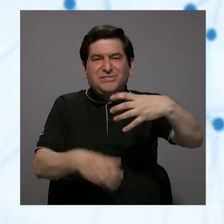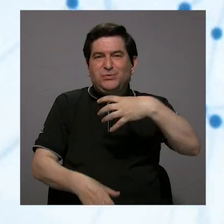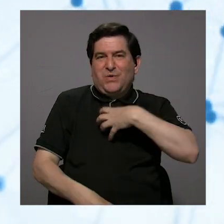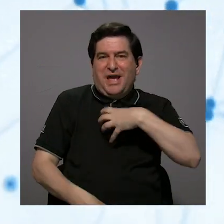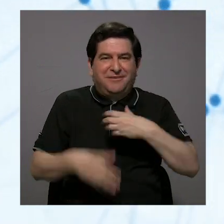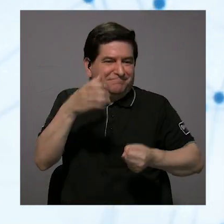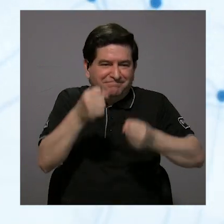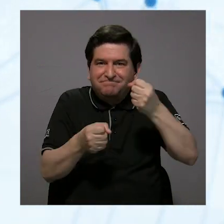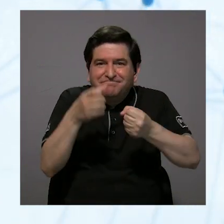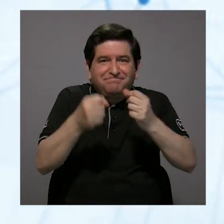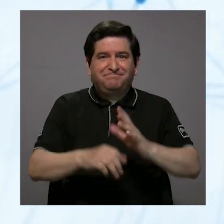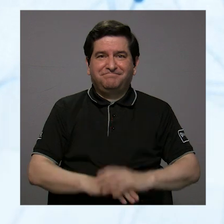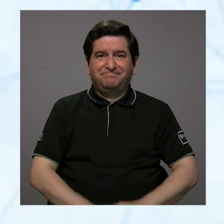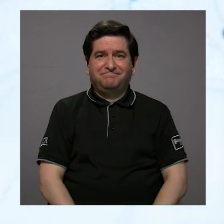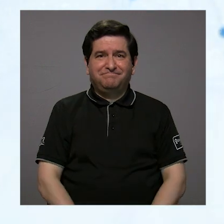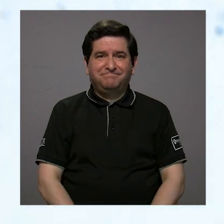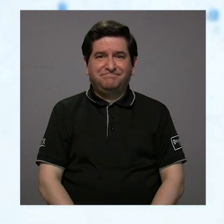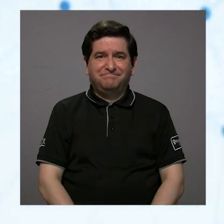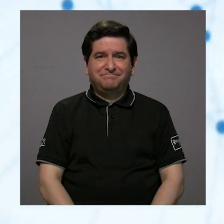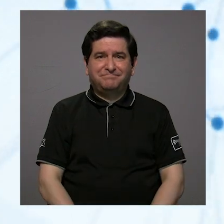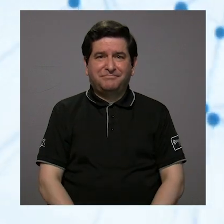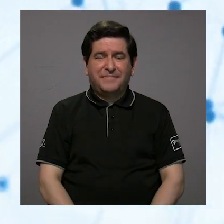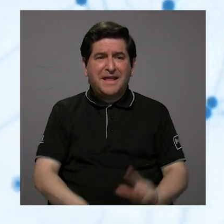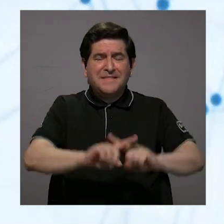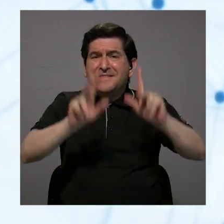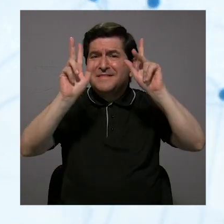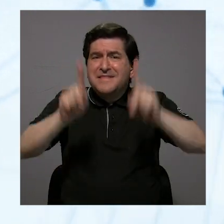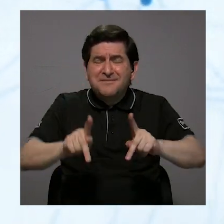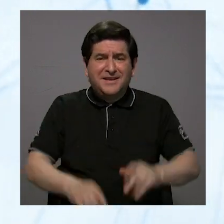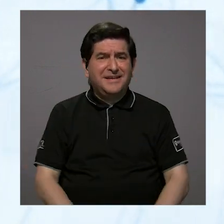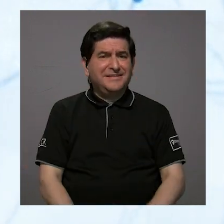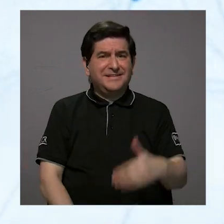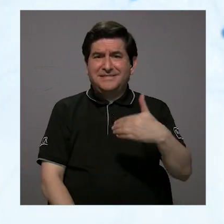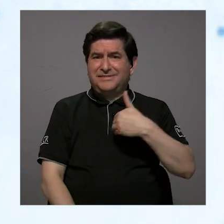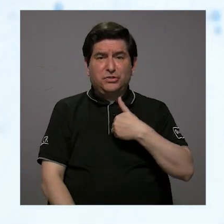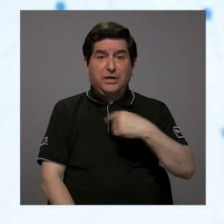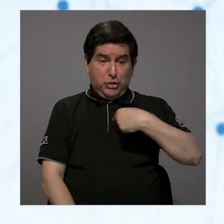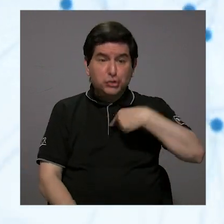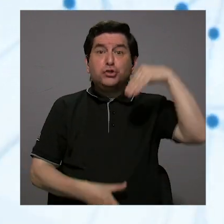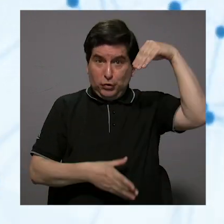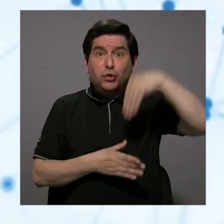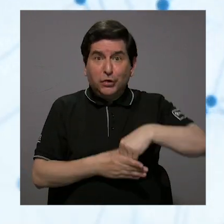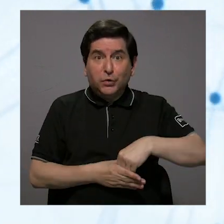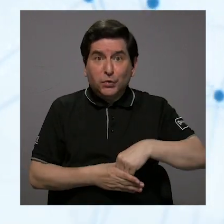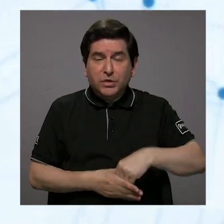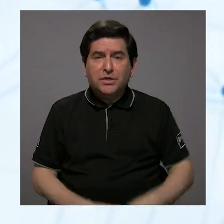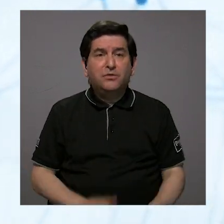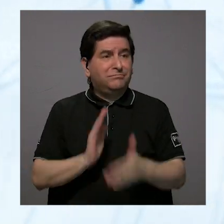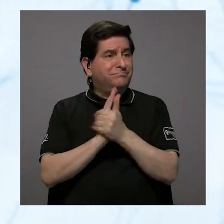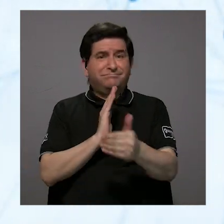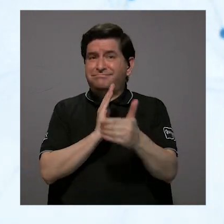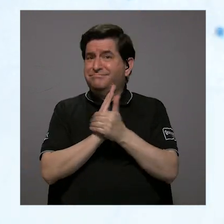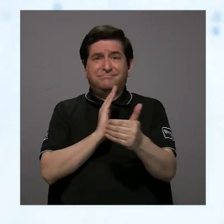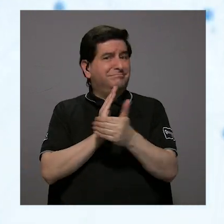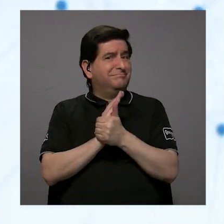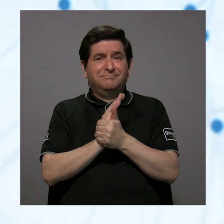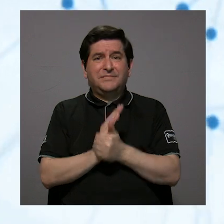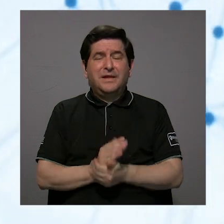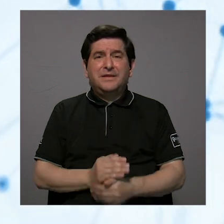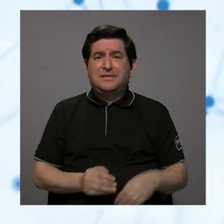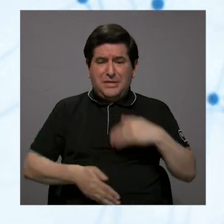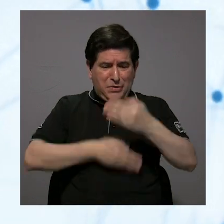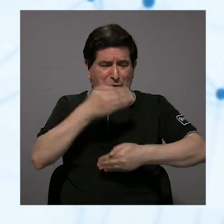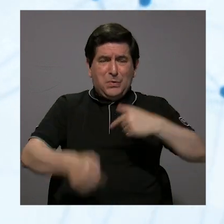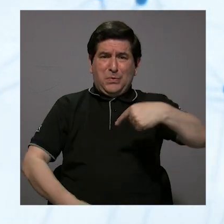es el azúcar de la leche que muchas personas no tenemos, porque yo estoy incluido ahí, la capacidad